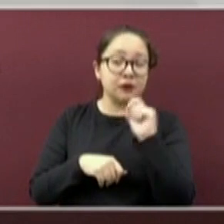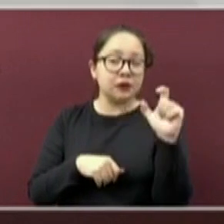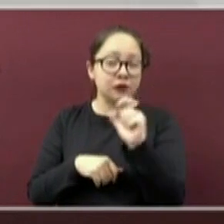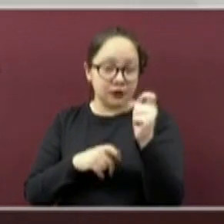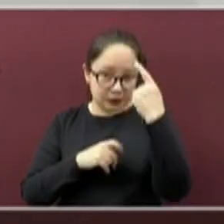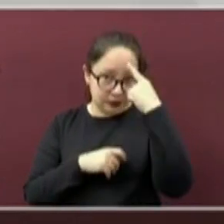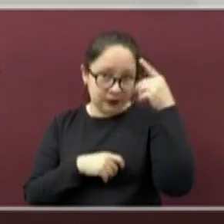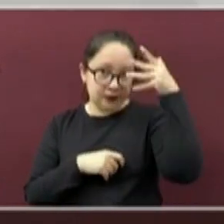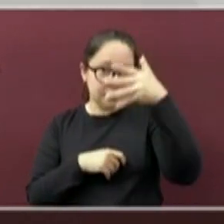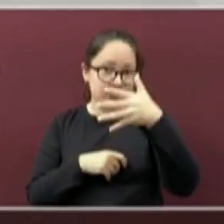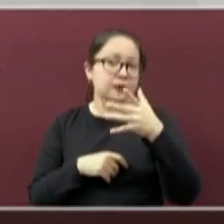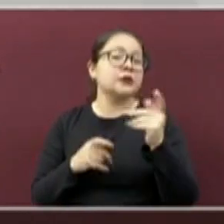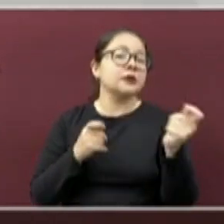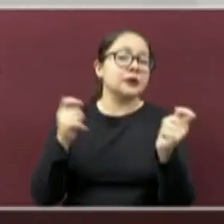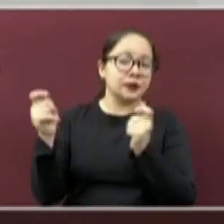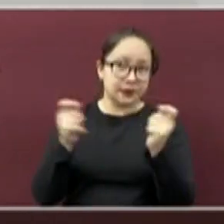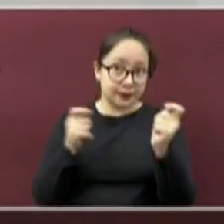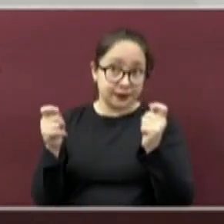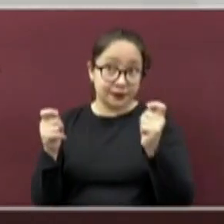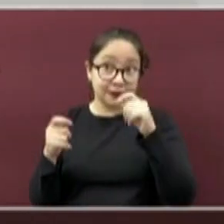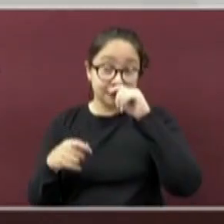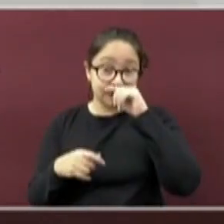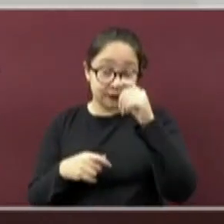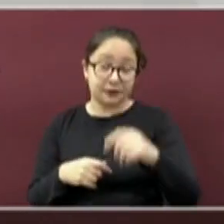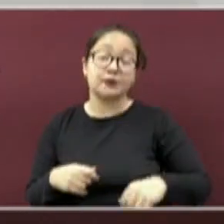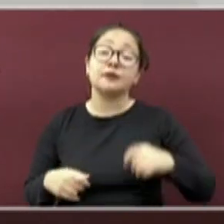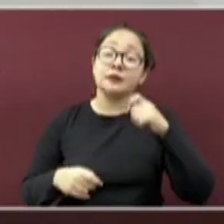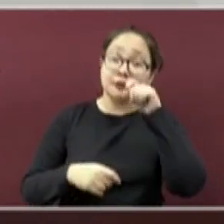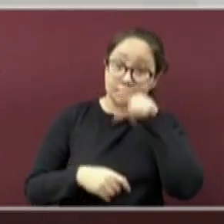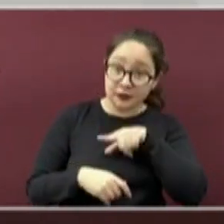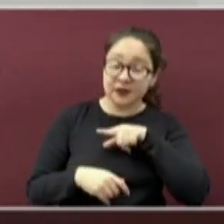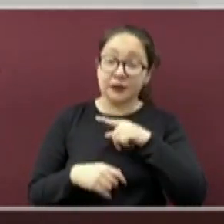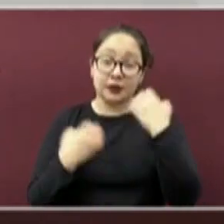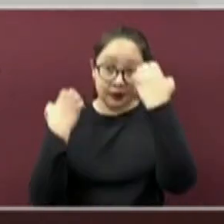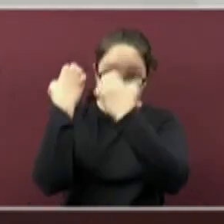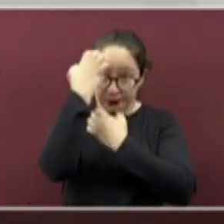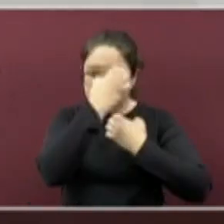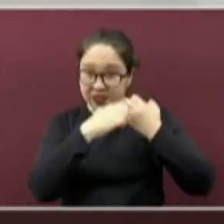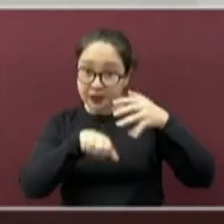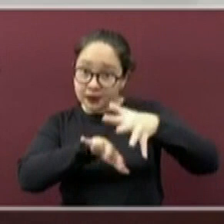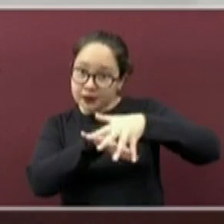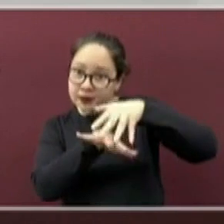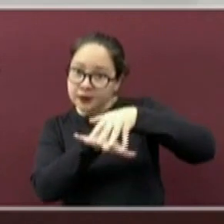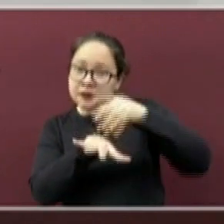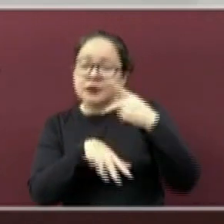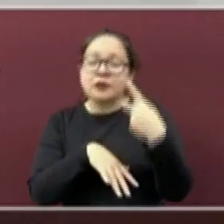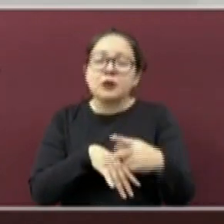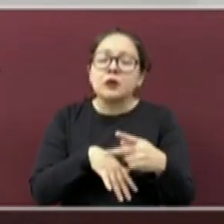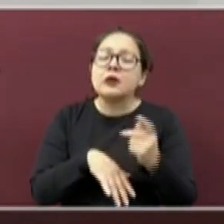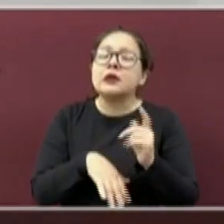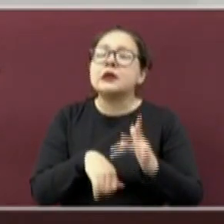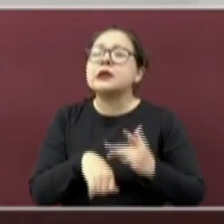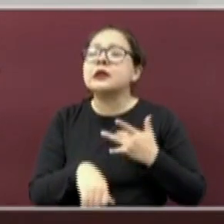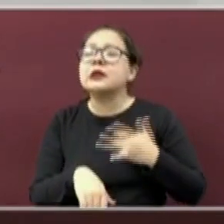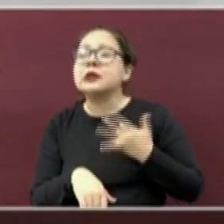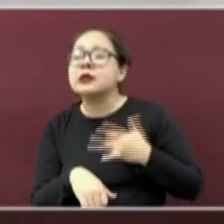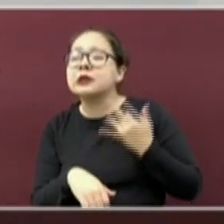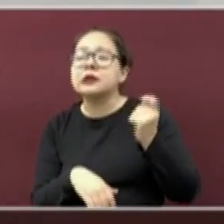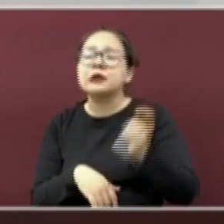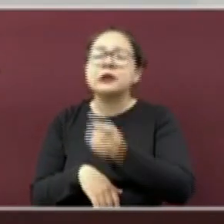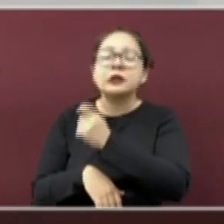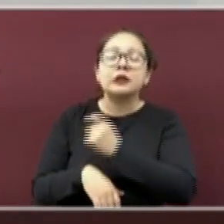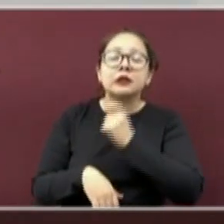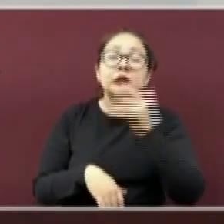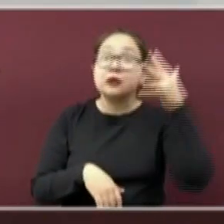para su control a mediano plazo. Le hacemos un examen en sus pies para ver su sensibilidad y vigilar que no